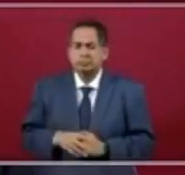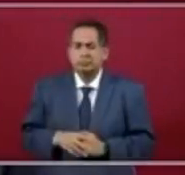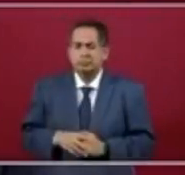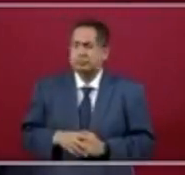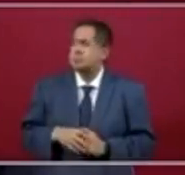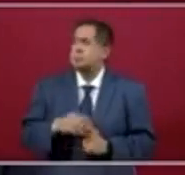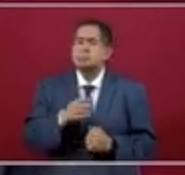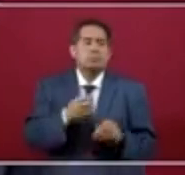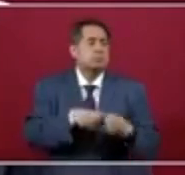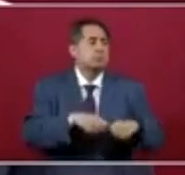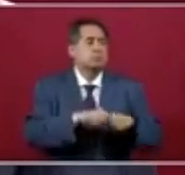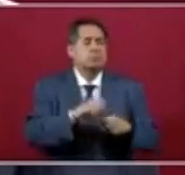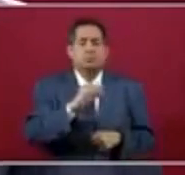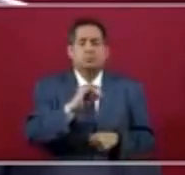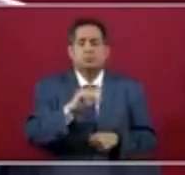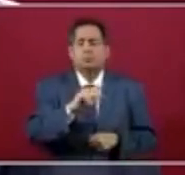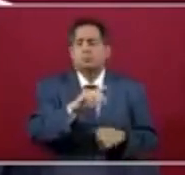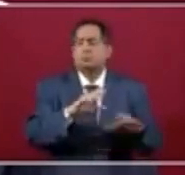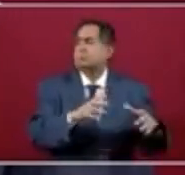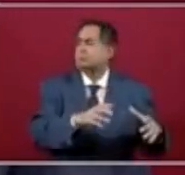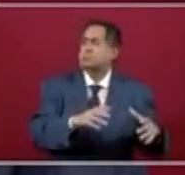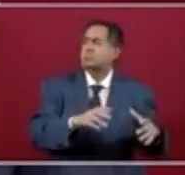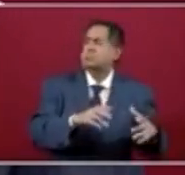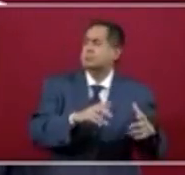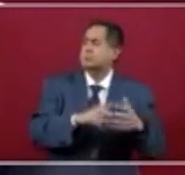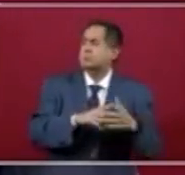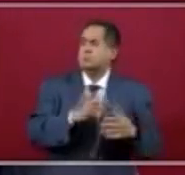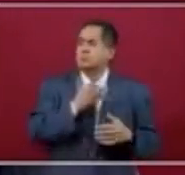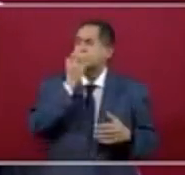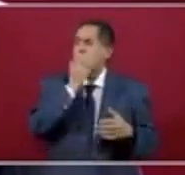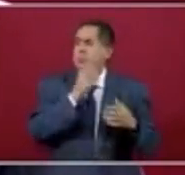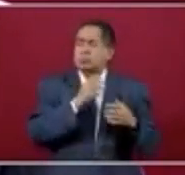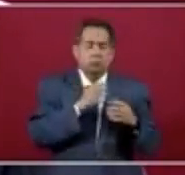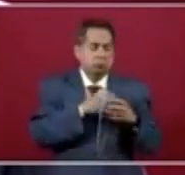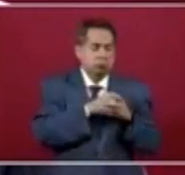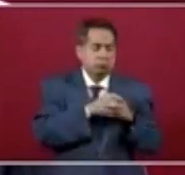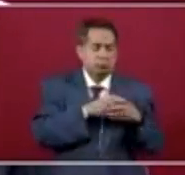la sociedad civil no es conservadora.